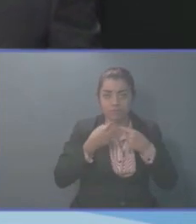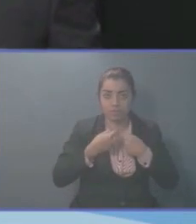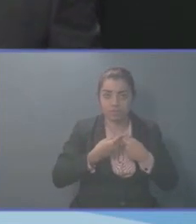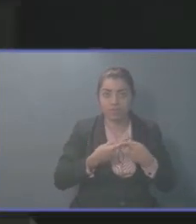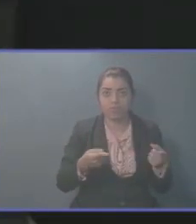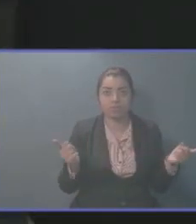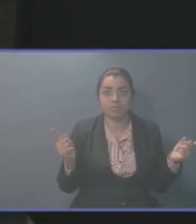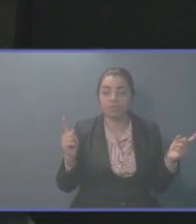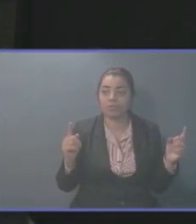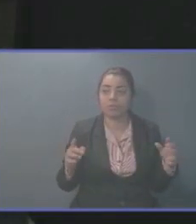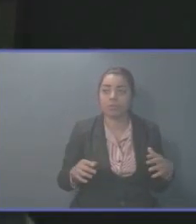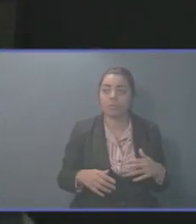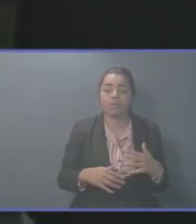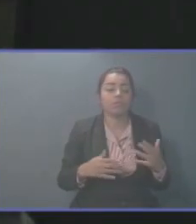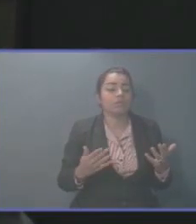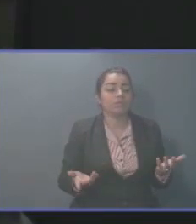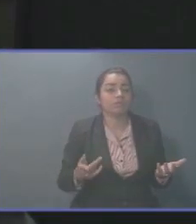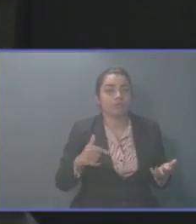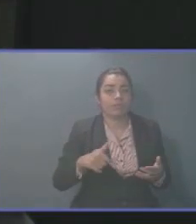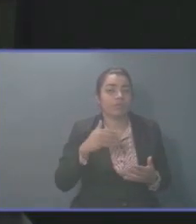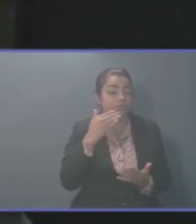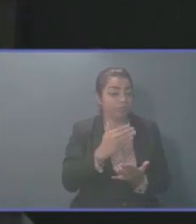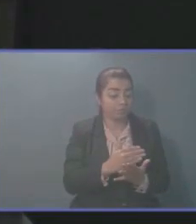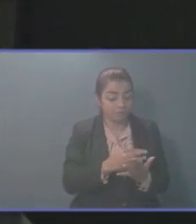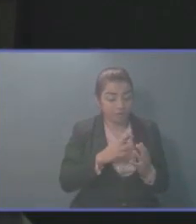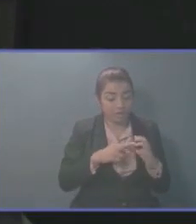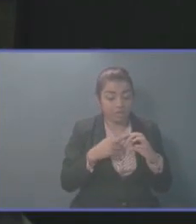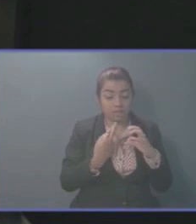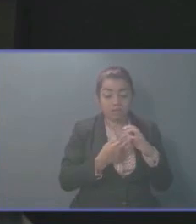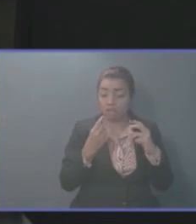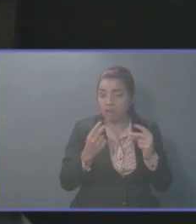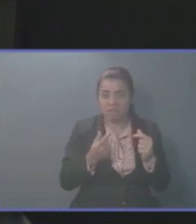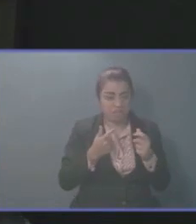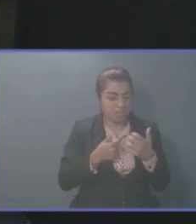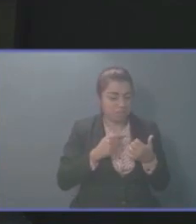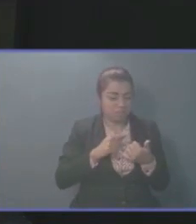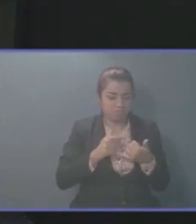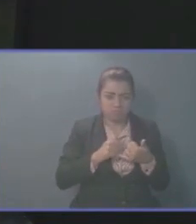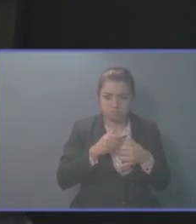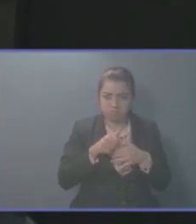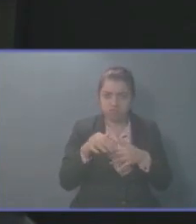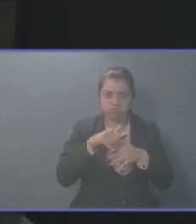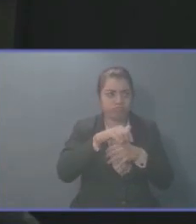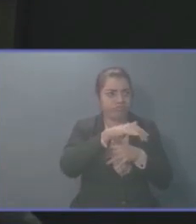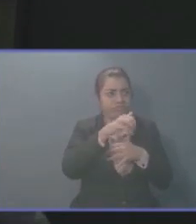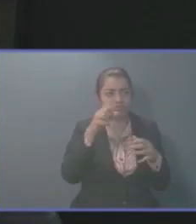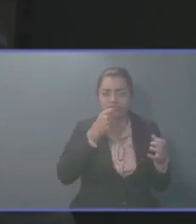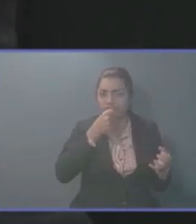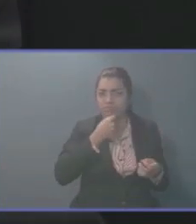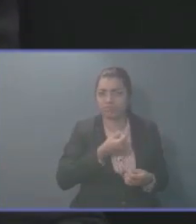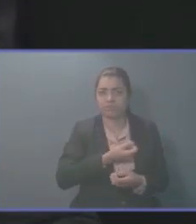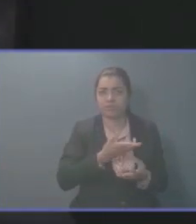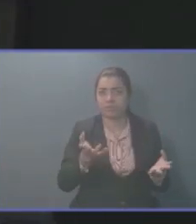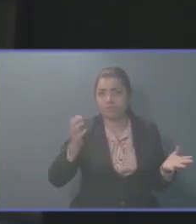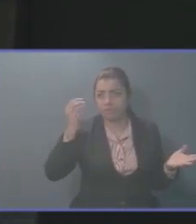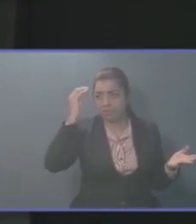es que en el instante se puede ver y se puede dar a conocer